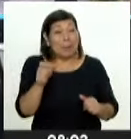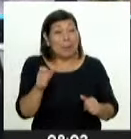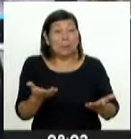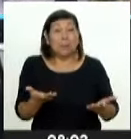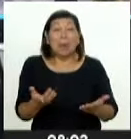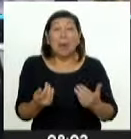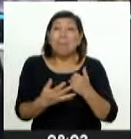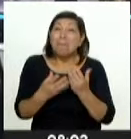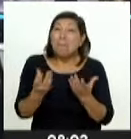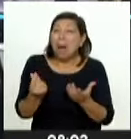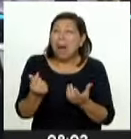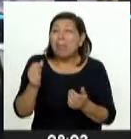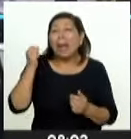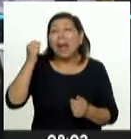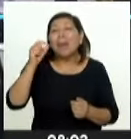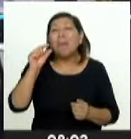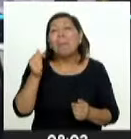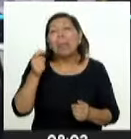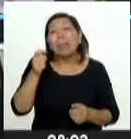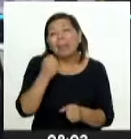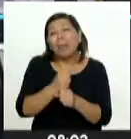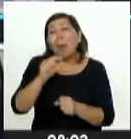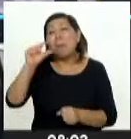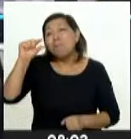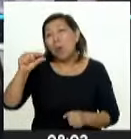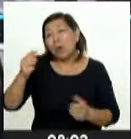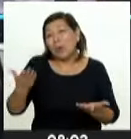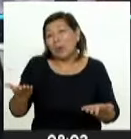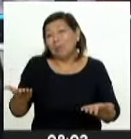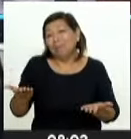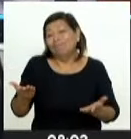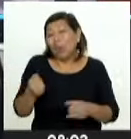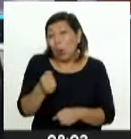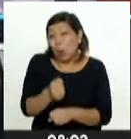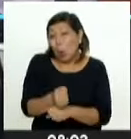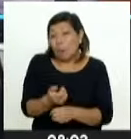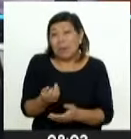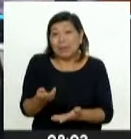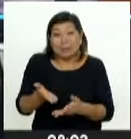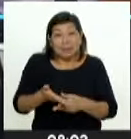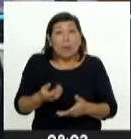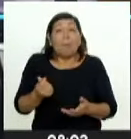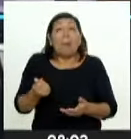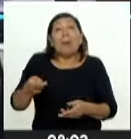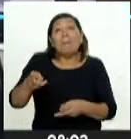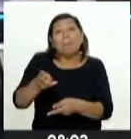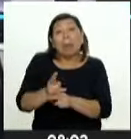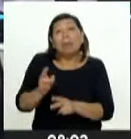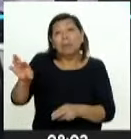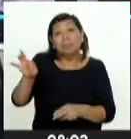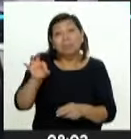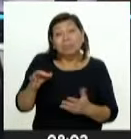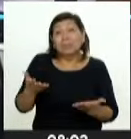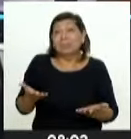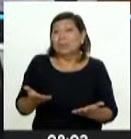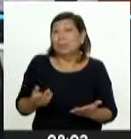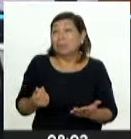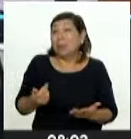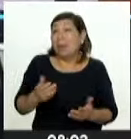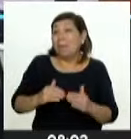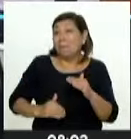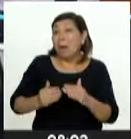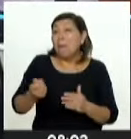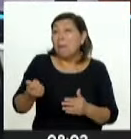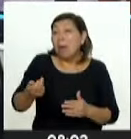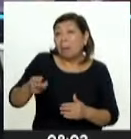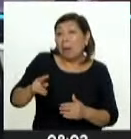ingresos, como dice ahí, y también va en contra de las personas que quieren tomar un nuevo crédito, que al ser muy riesgosos, normalmente tienen una tasa alta y